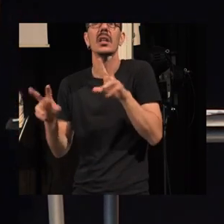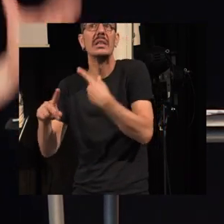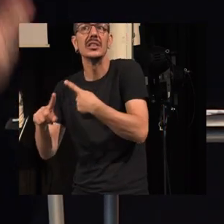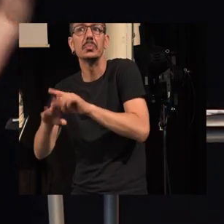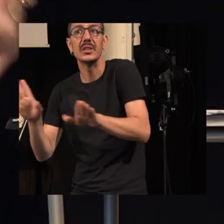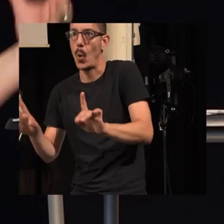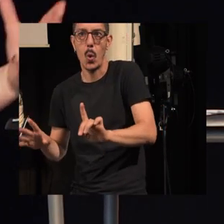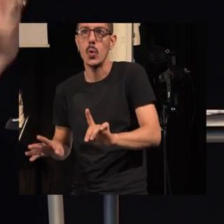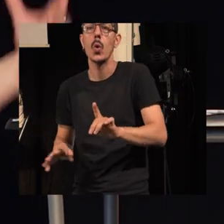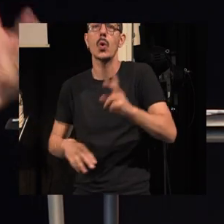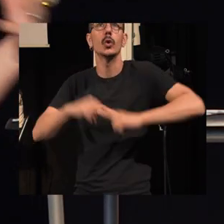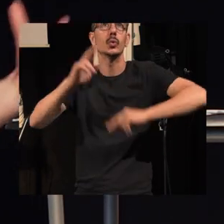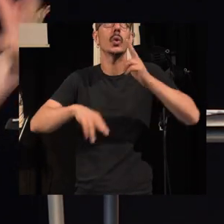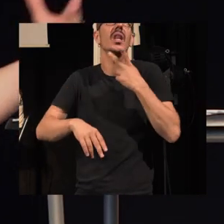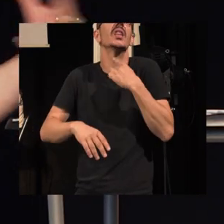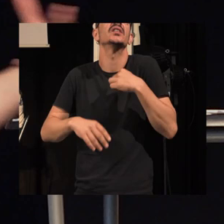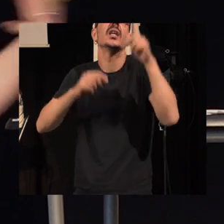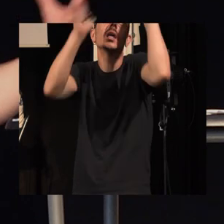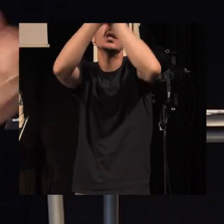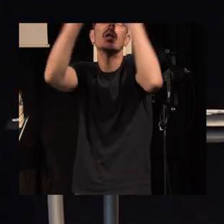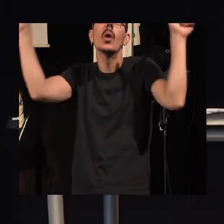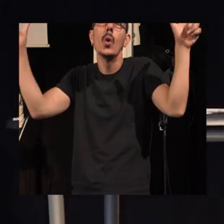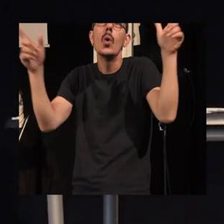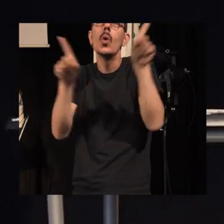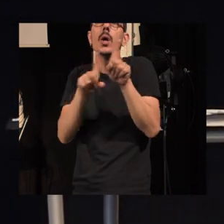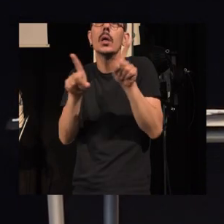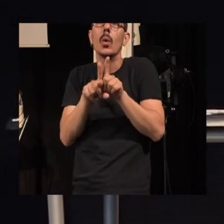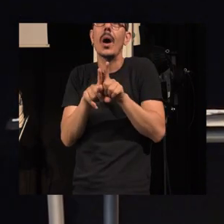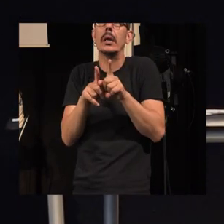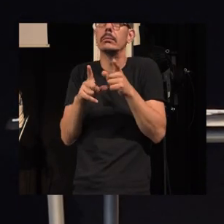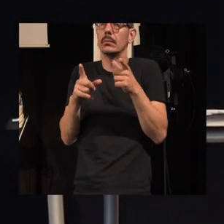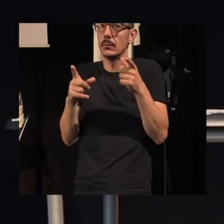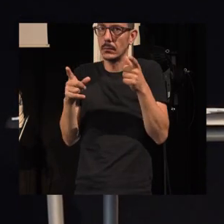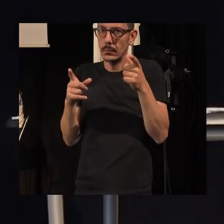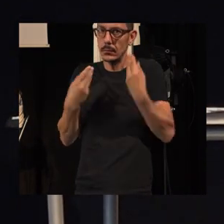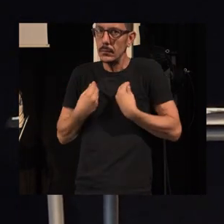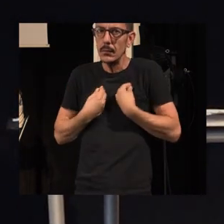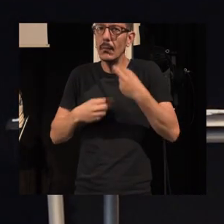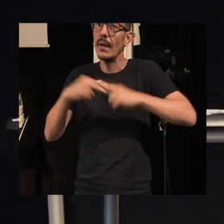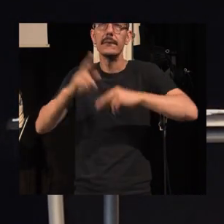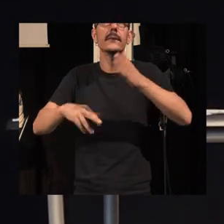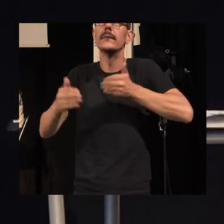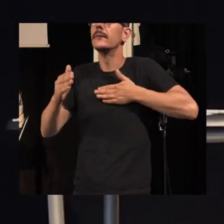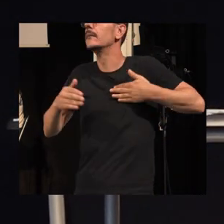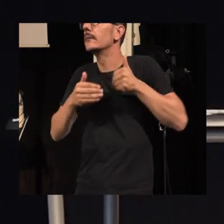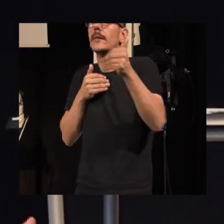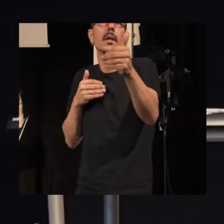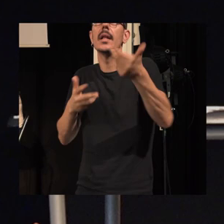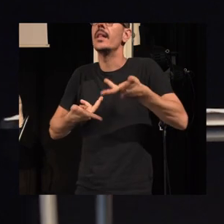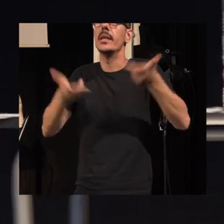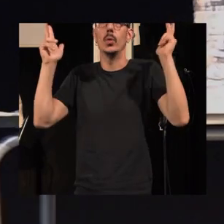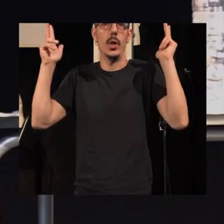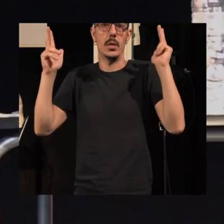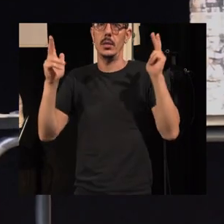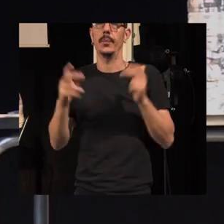sino deseos de construir una vida y de transitar una vida muchísimo más más libre. Y ese